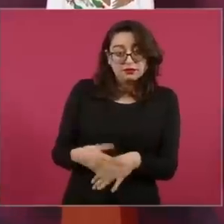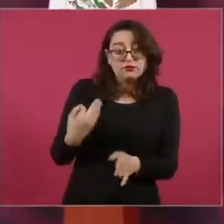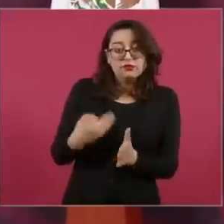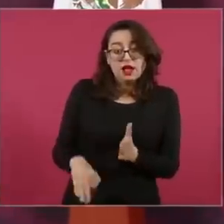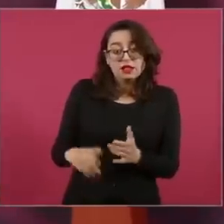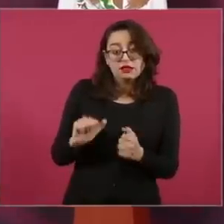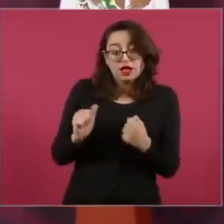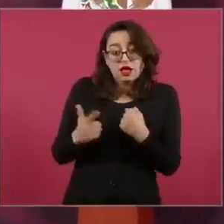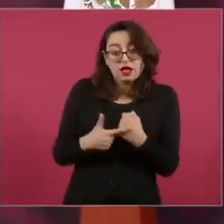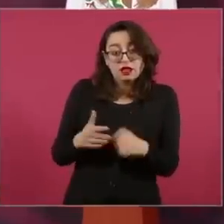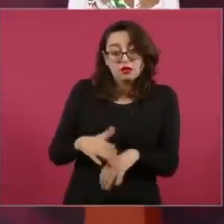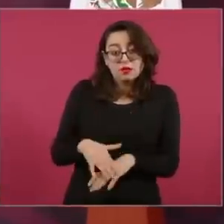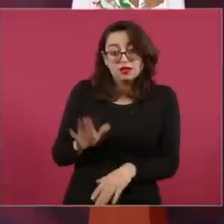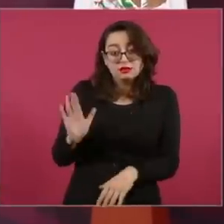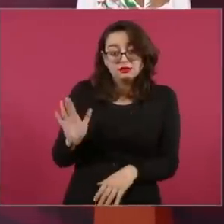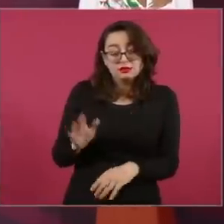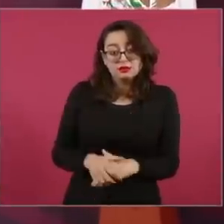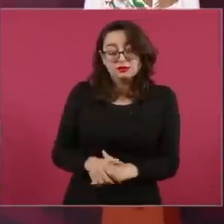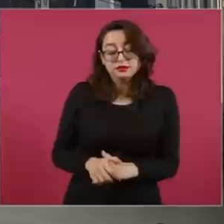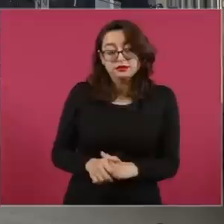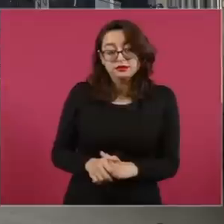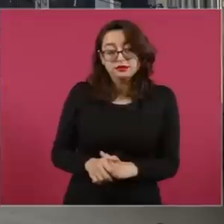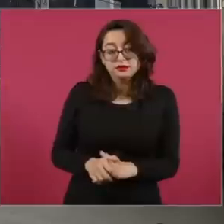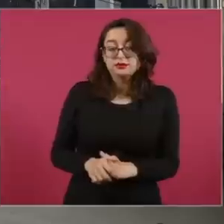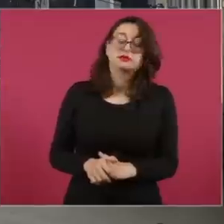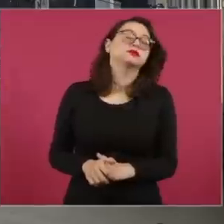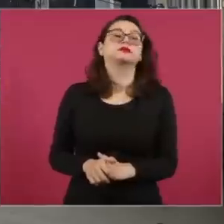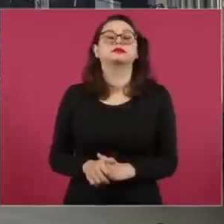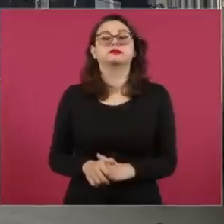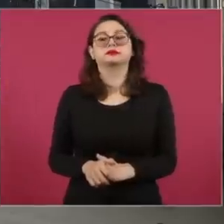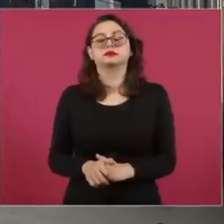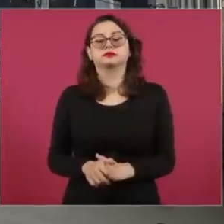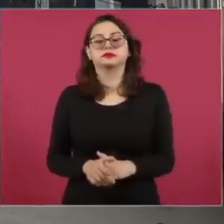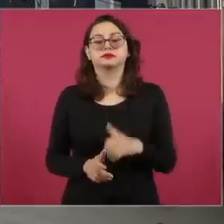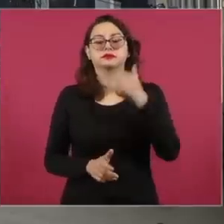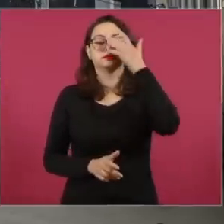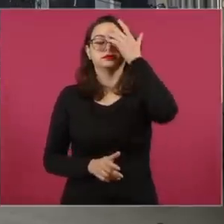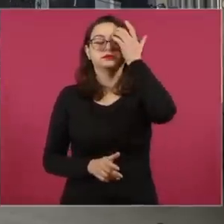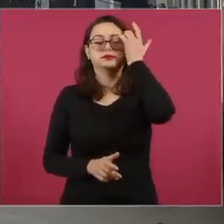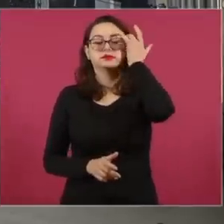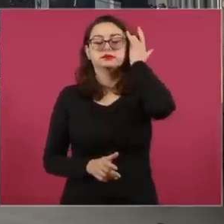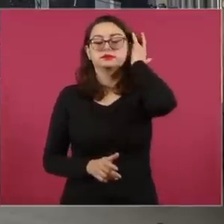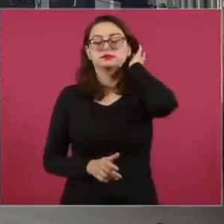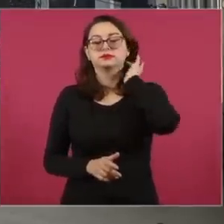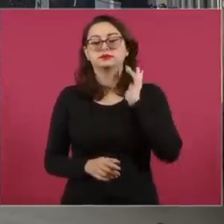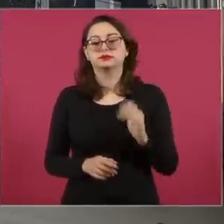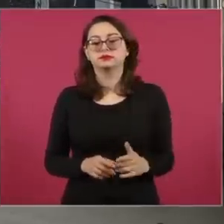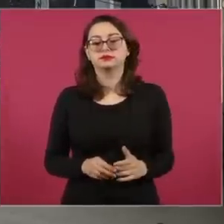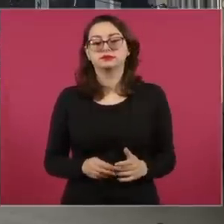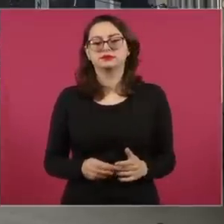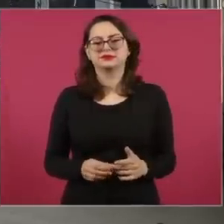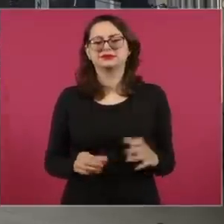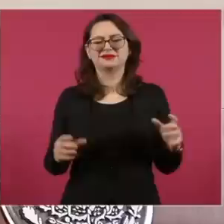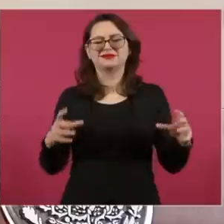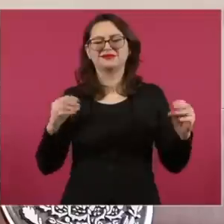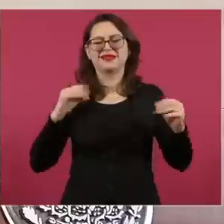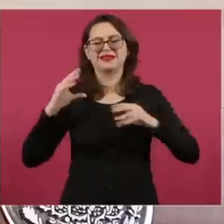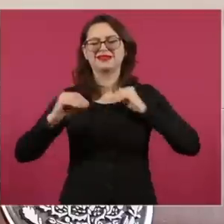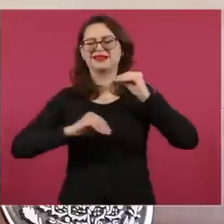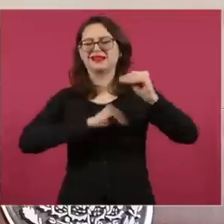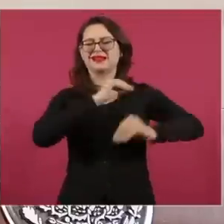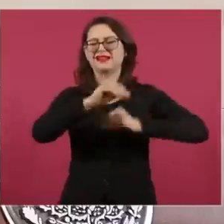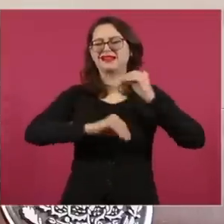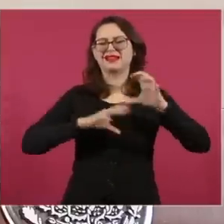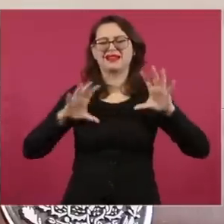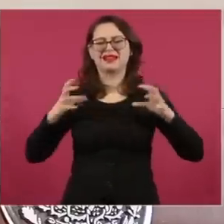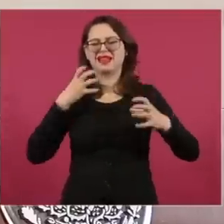falta todavía más? No. ¿Va a ser por la tarde, presidente, cuando entregue el bastón de mando? ¿Cómo? ¿Va a ser por la